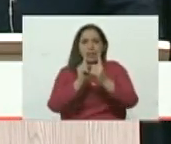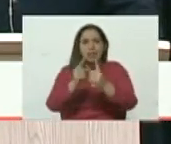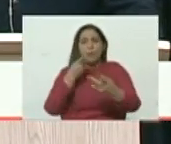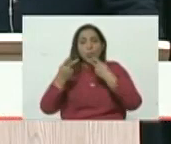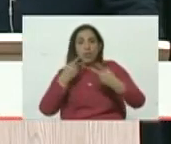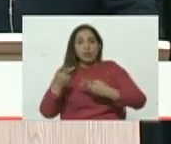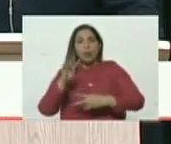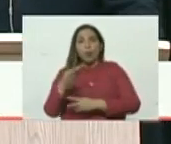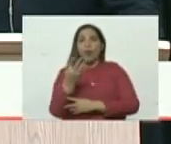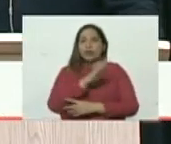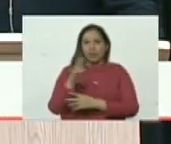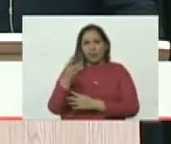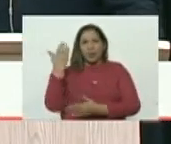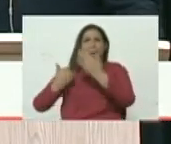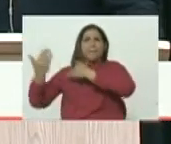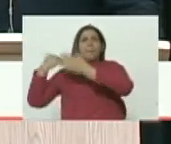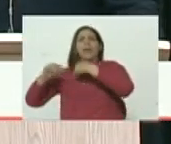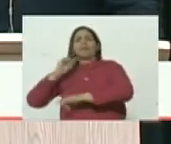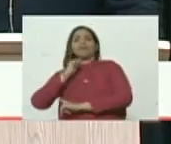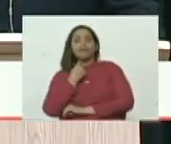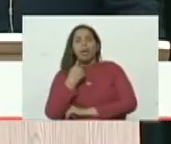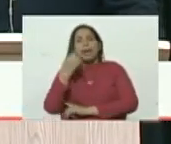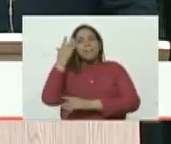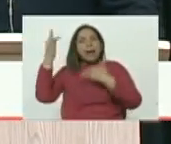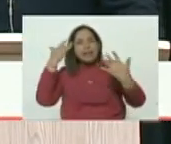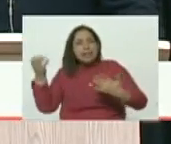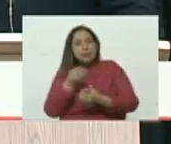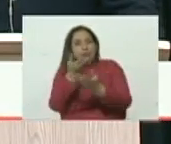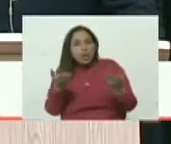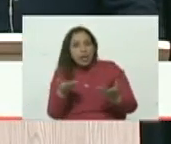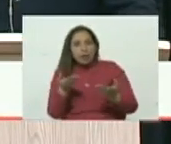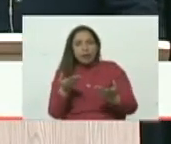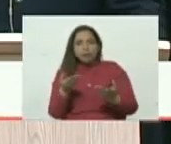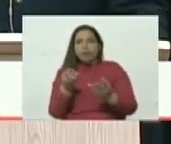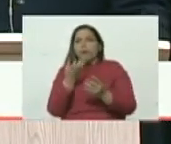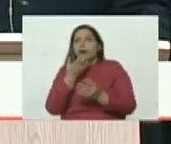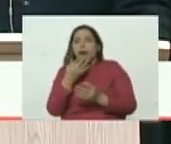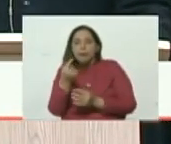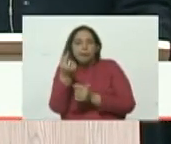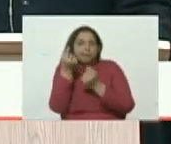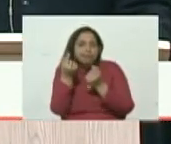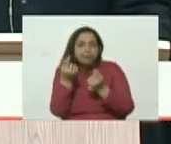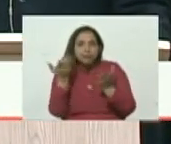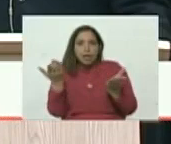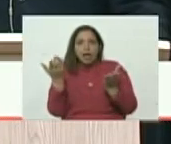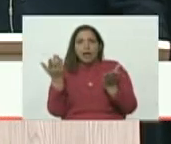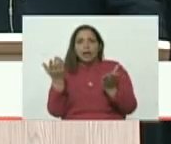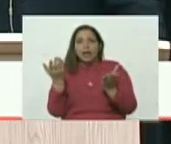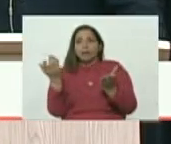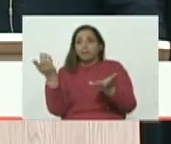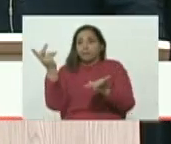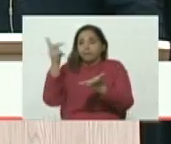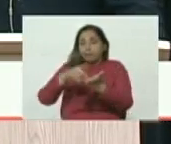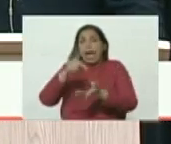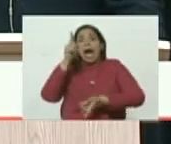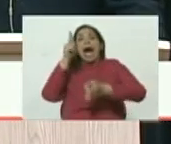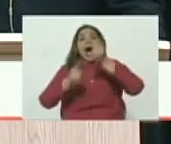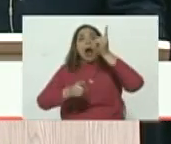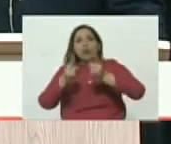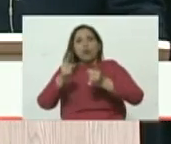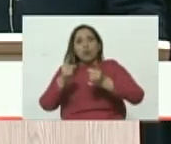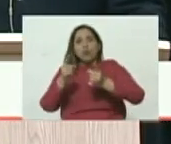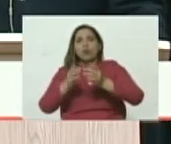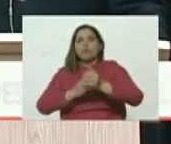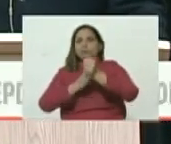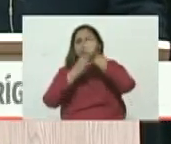la Cuarta República. Pero imagínense ustedes que por un momento apareciera que algún representante o